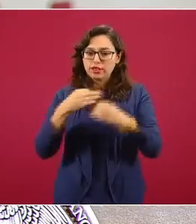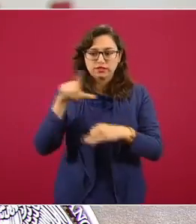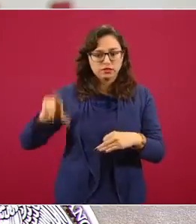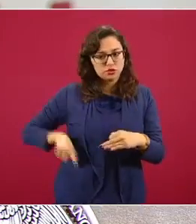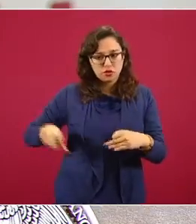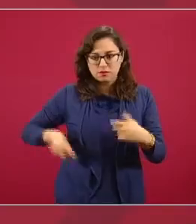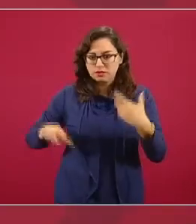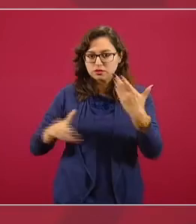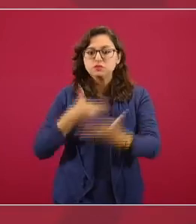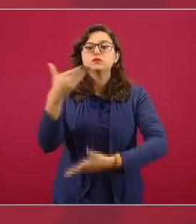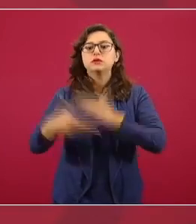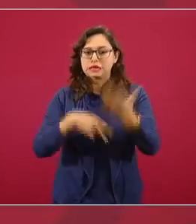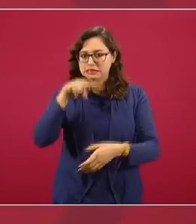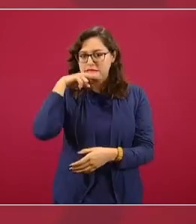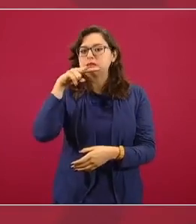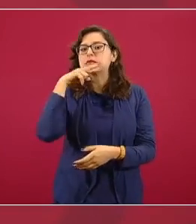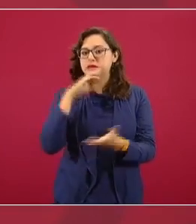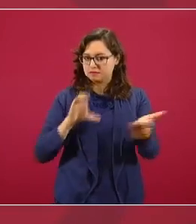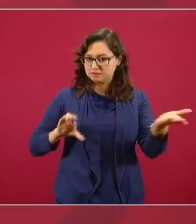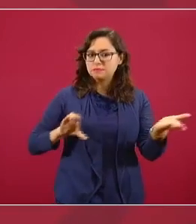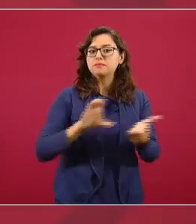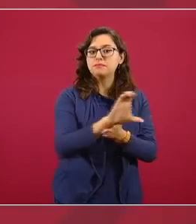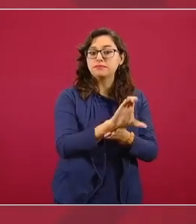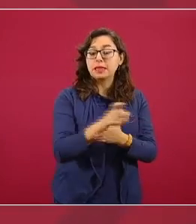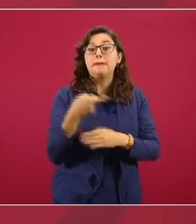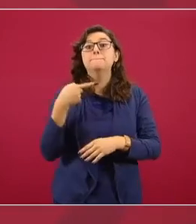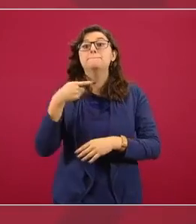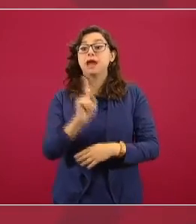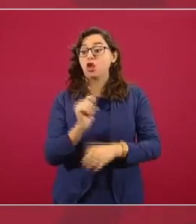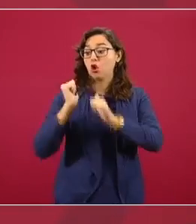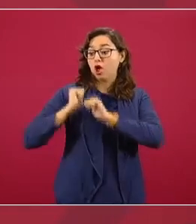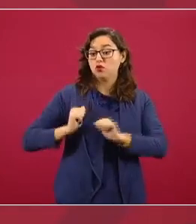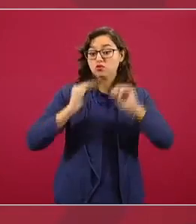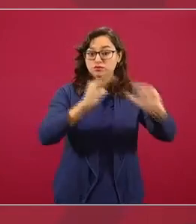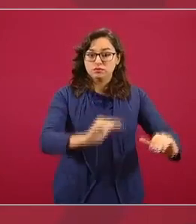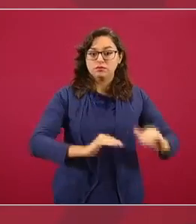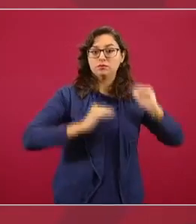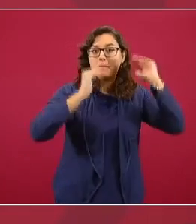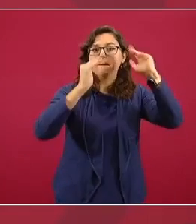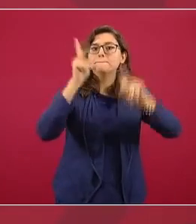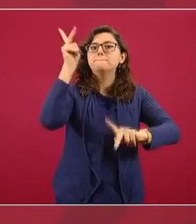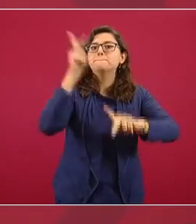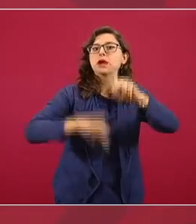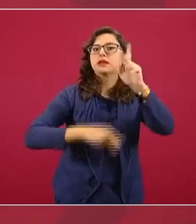los servidores públicos, pero los altos funcionarios van a recibir menos